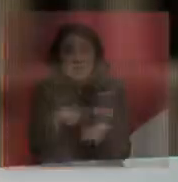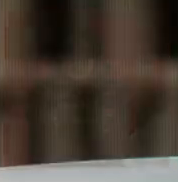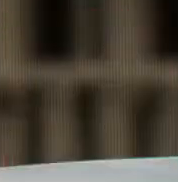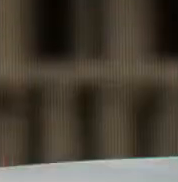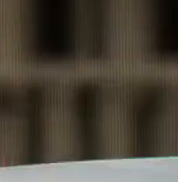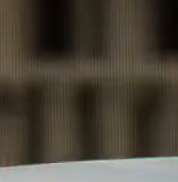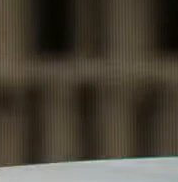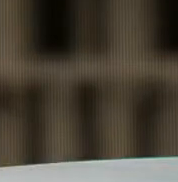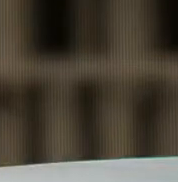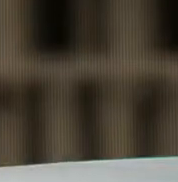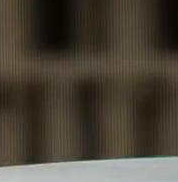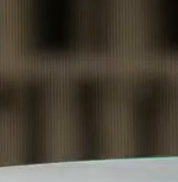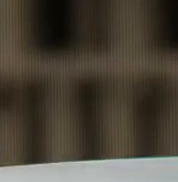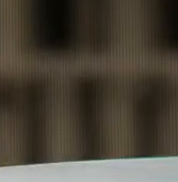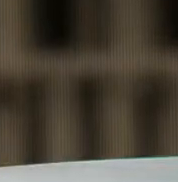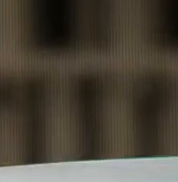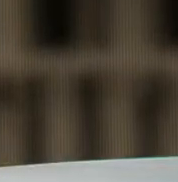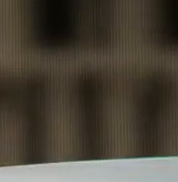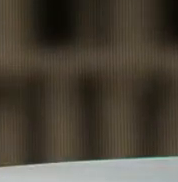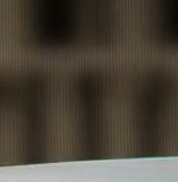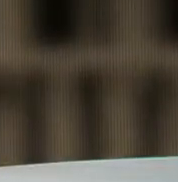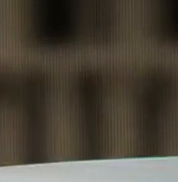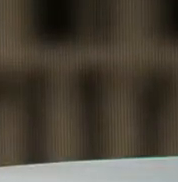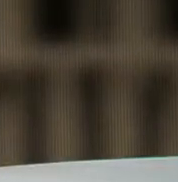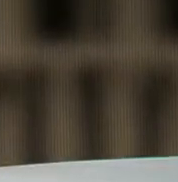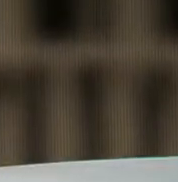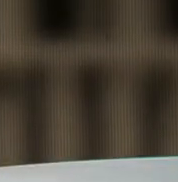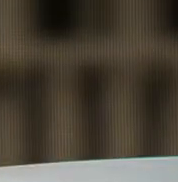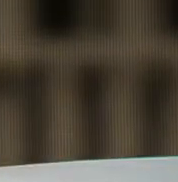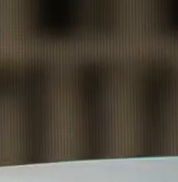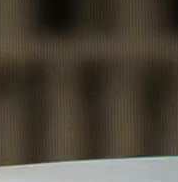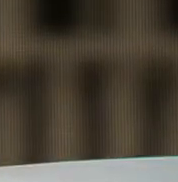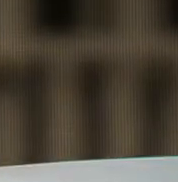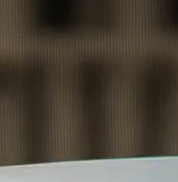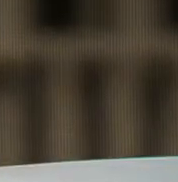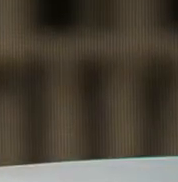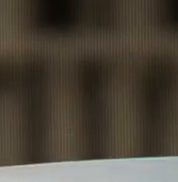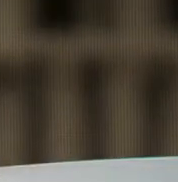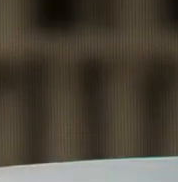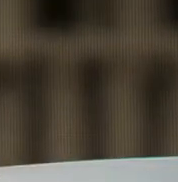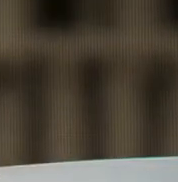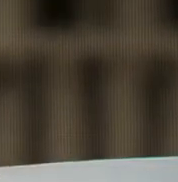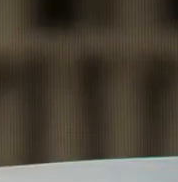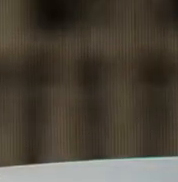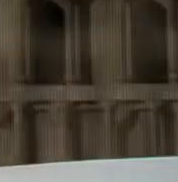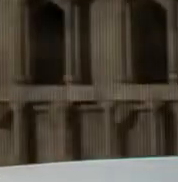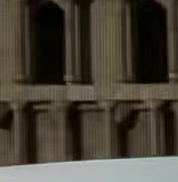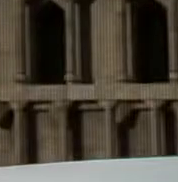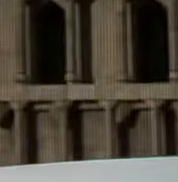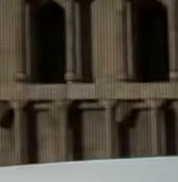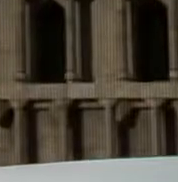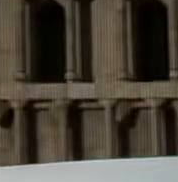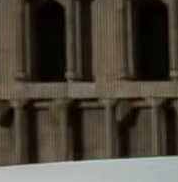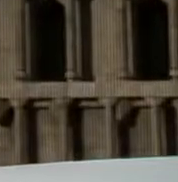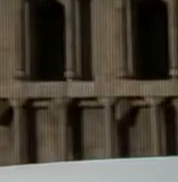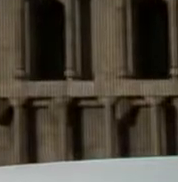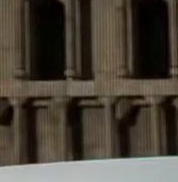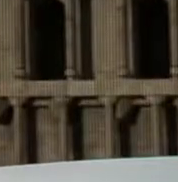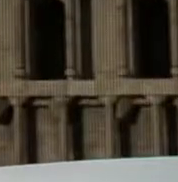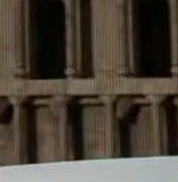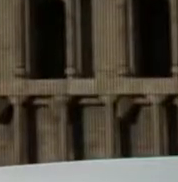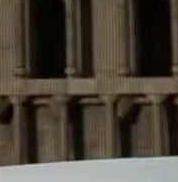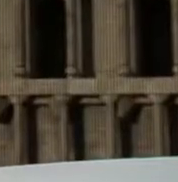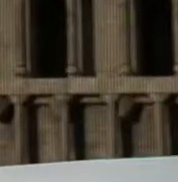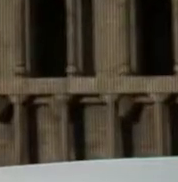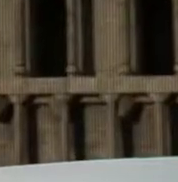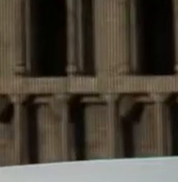de distancia en el juguetón 2018-2019. No olvides traer tus juguetes aquí al Big Ben, del que estamos hablando en su